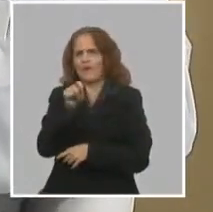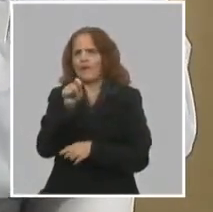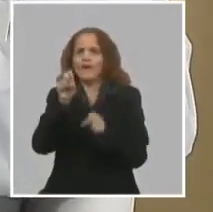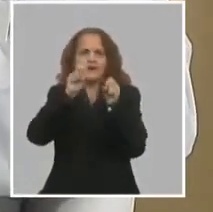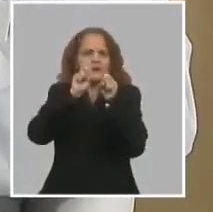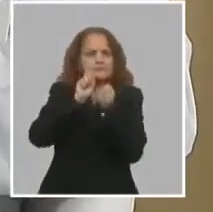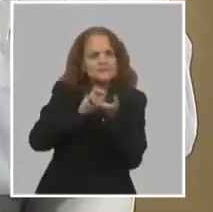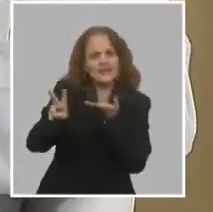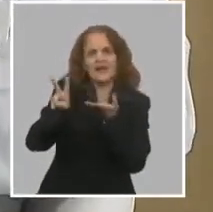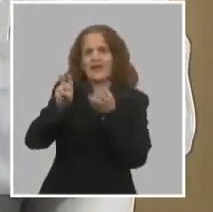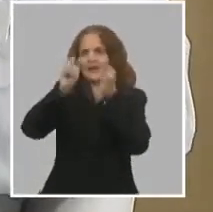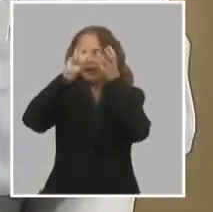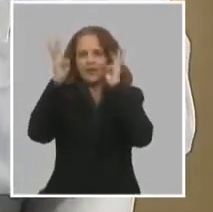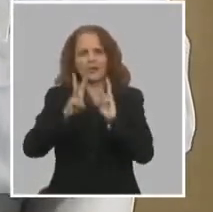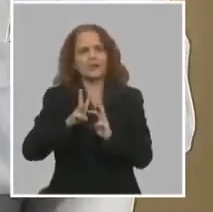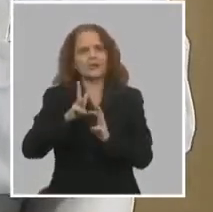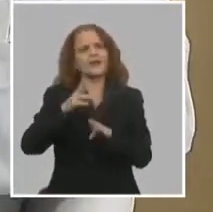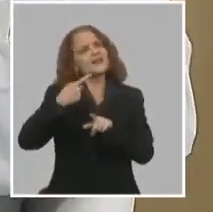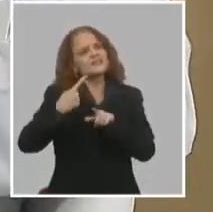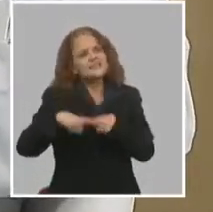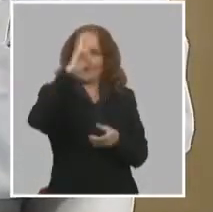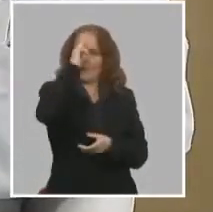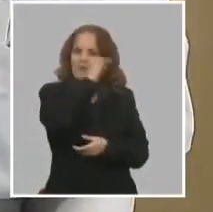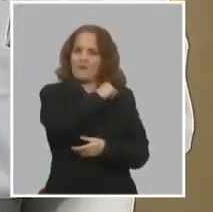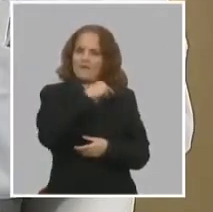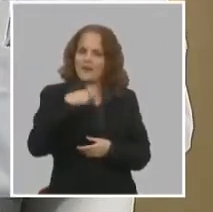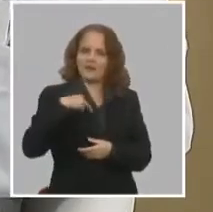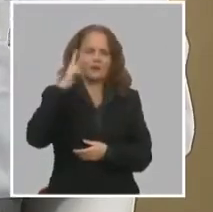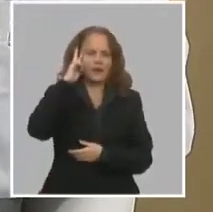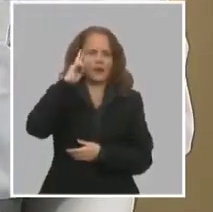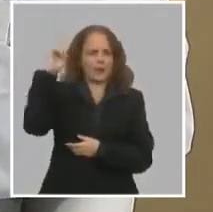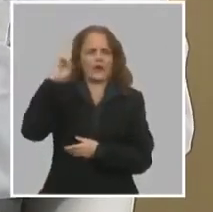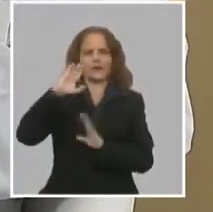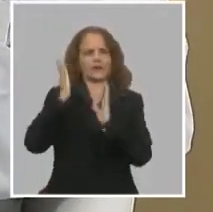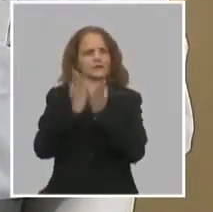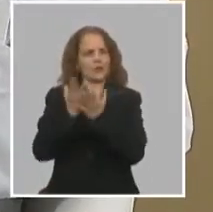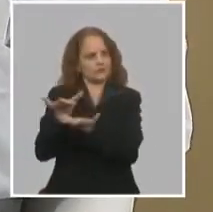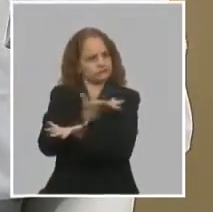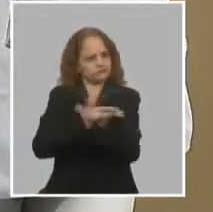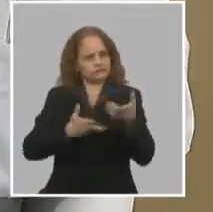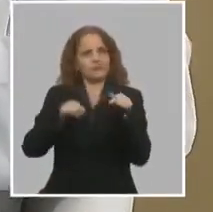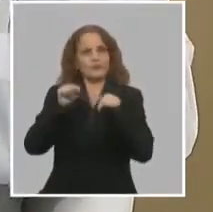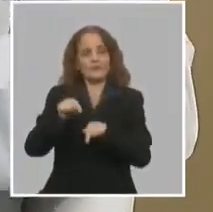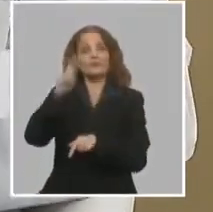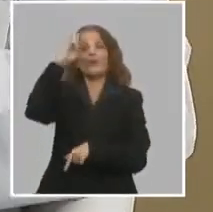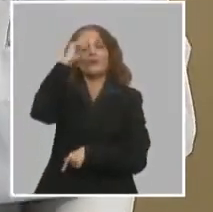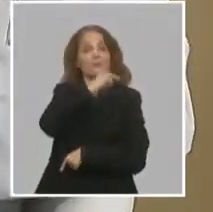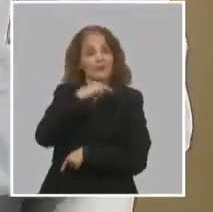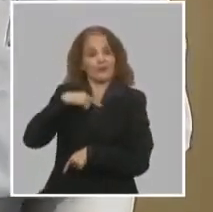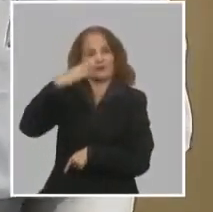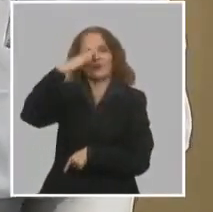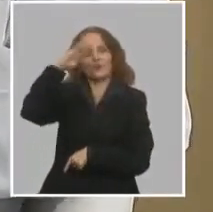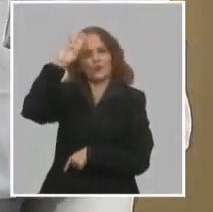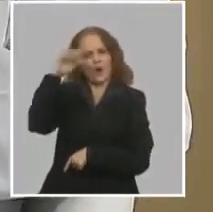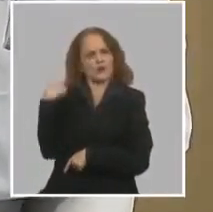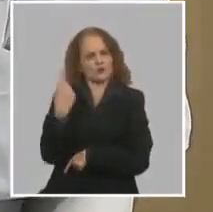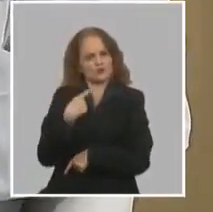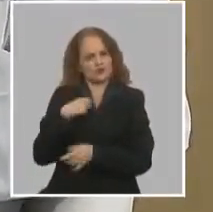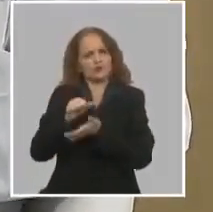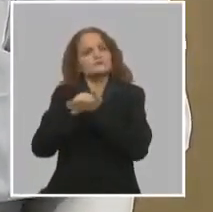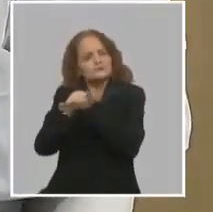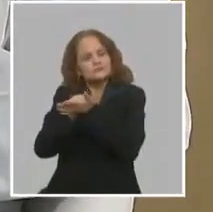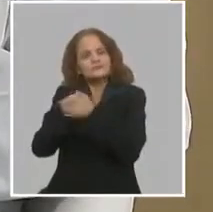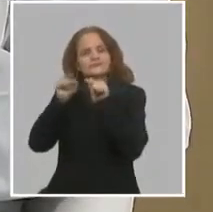que siempre van a tener presente los momentos y cómo nosotros le dimos nuestro aporte solidario a